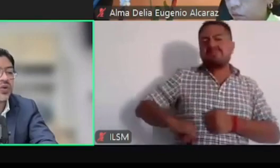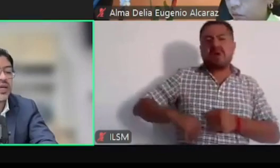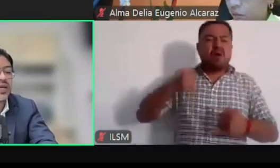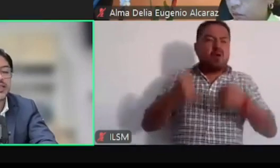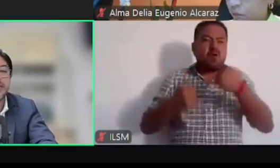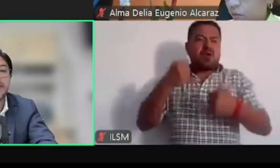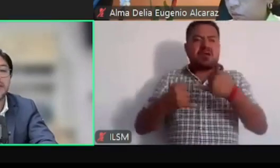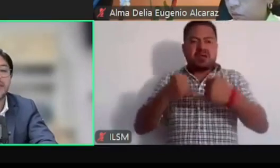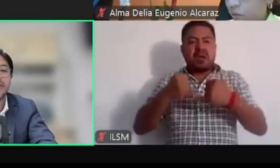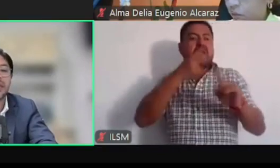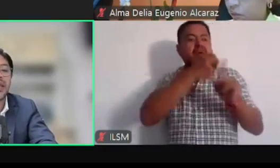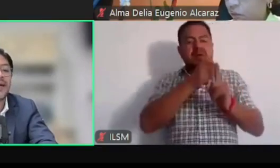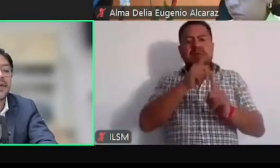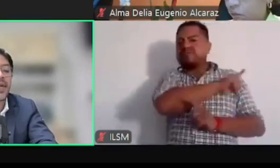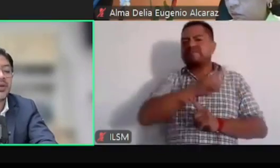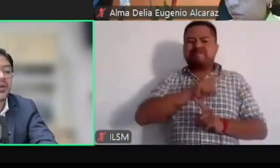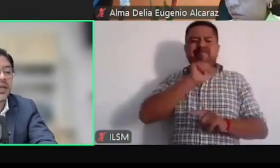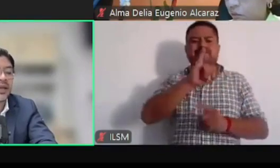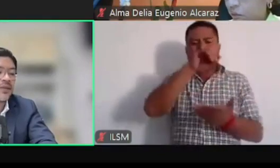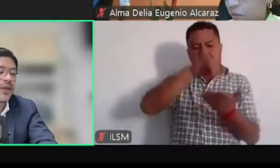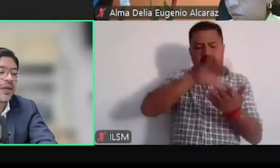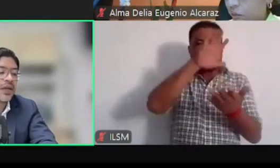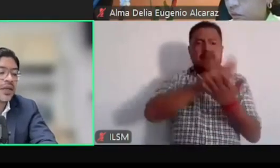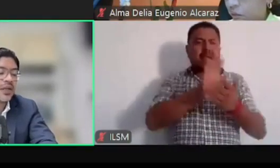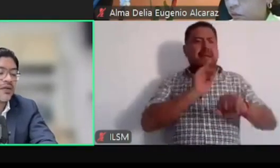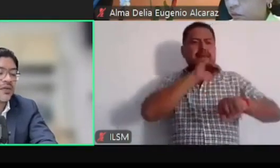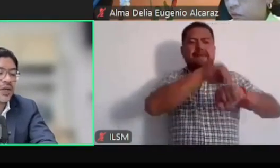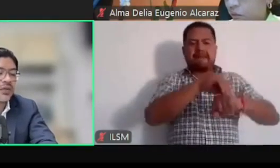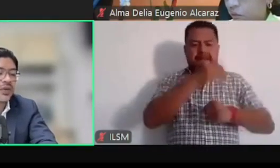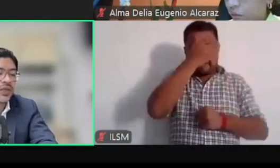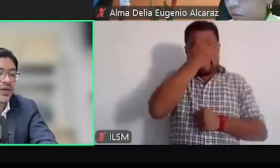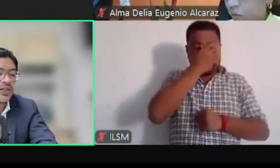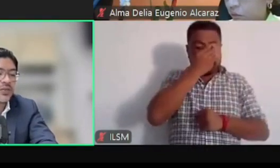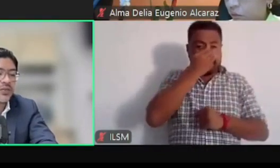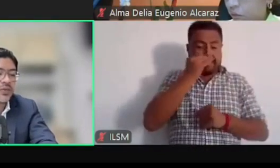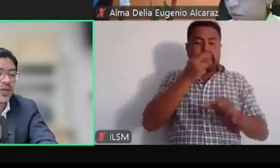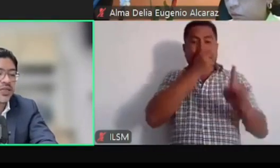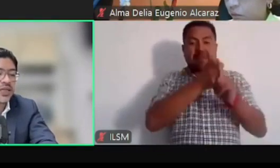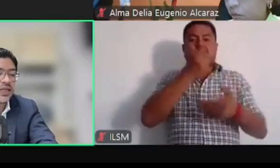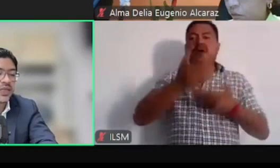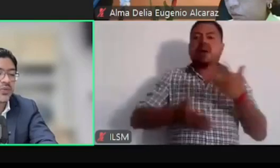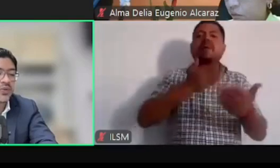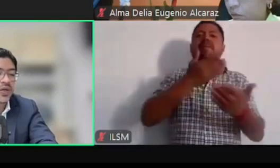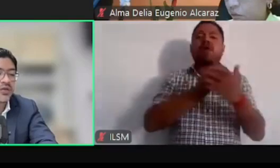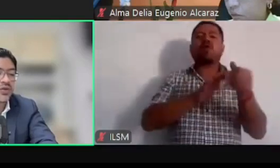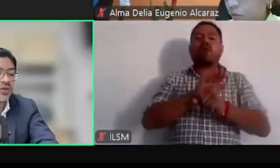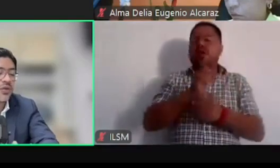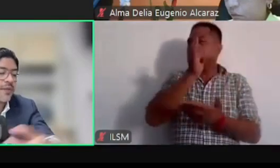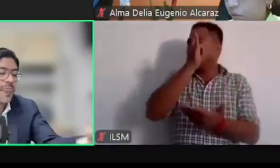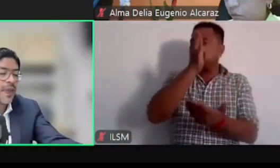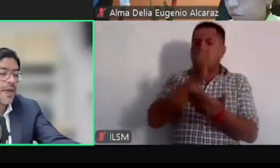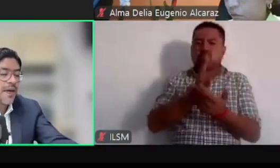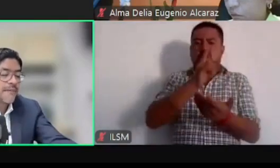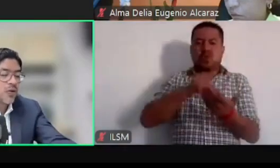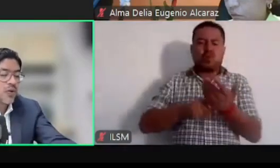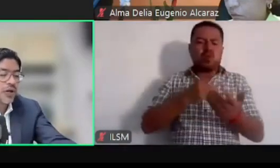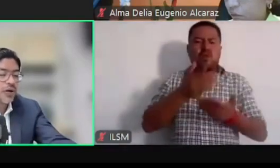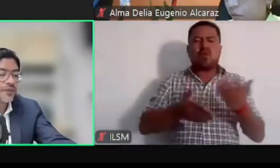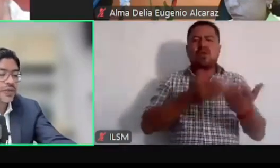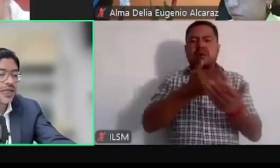asunto es debidamente fundada y motivada de conformidad con lo anterior se propone el siguiente punto resolutivo